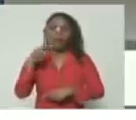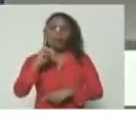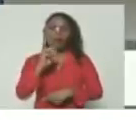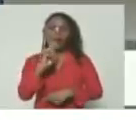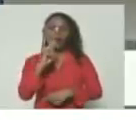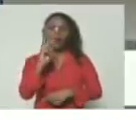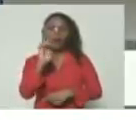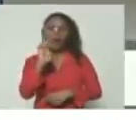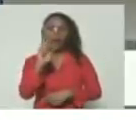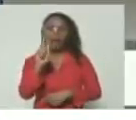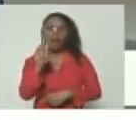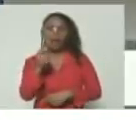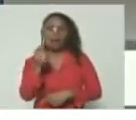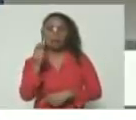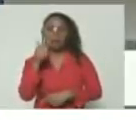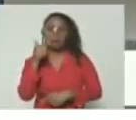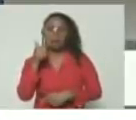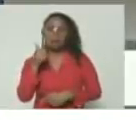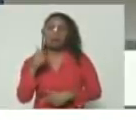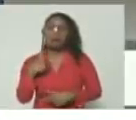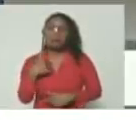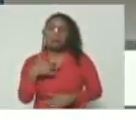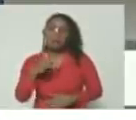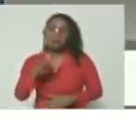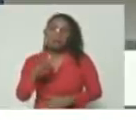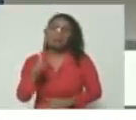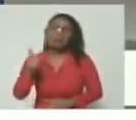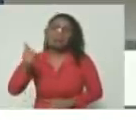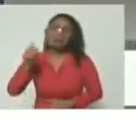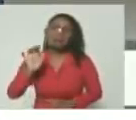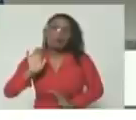Muy bien, me parece muy bien.